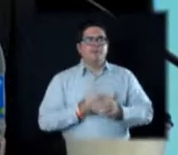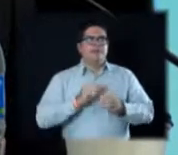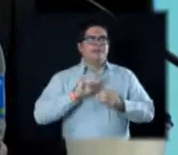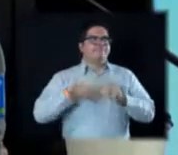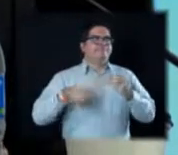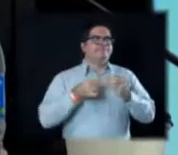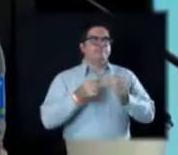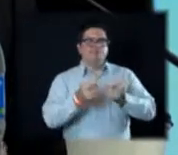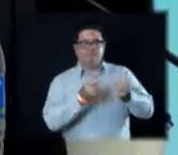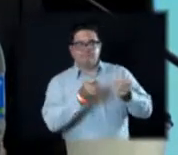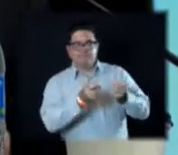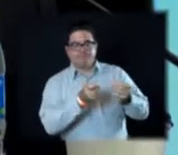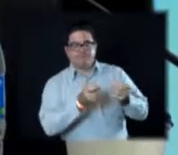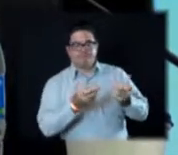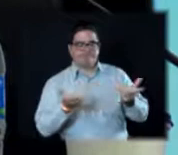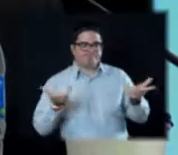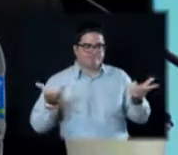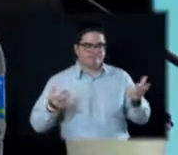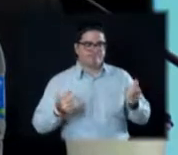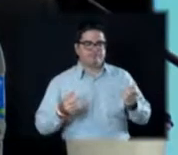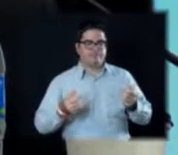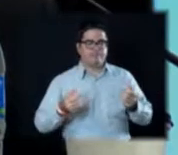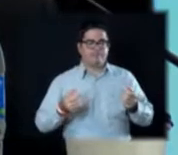respecto a controles,